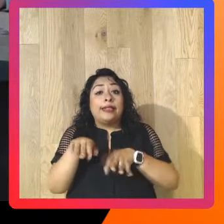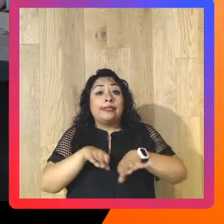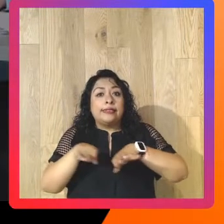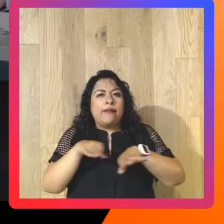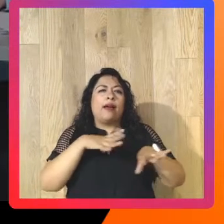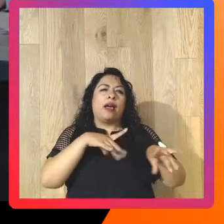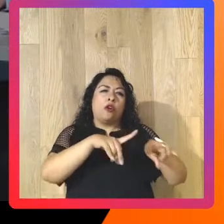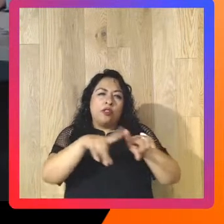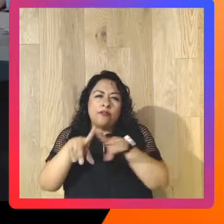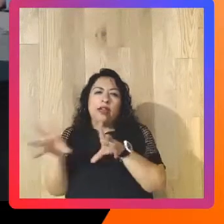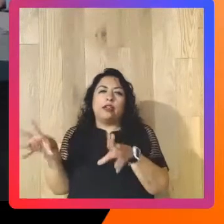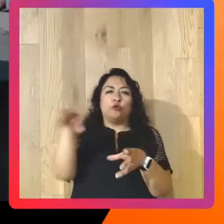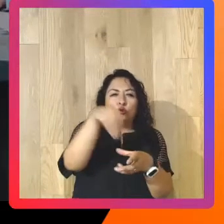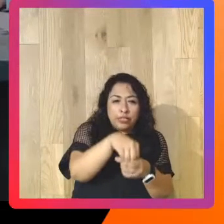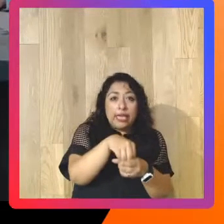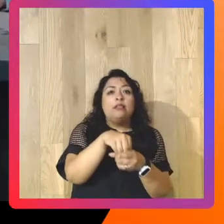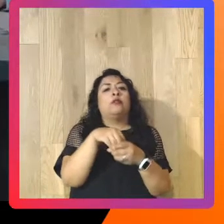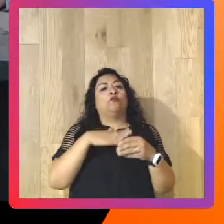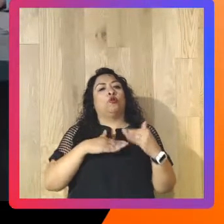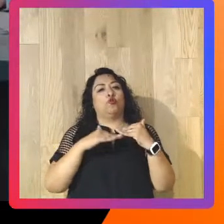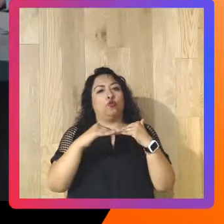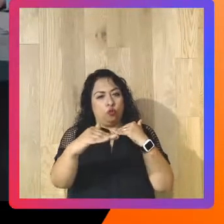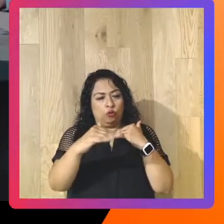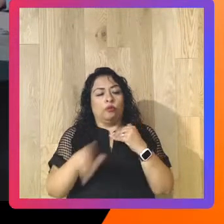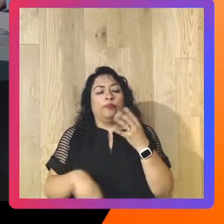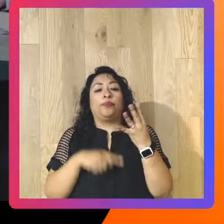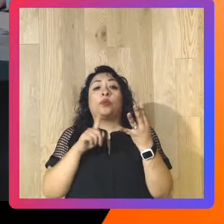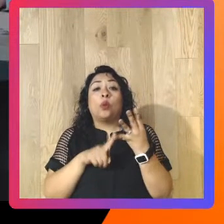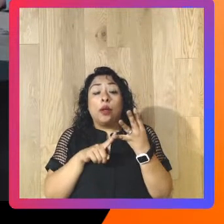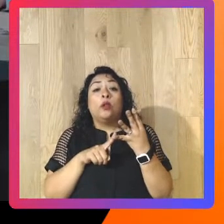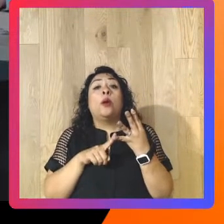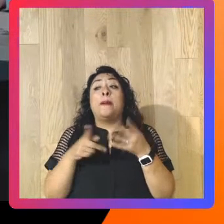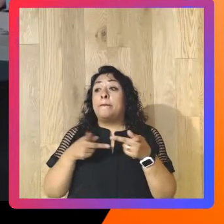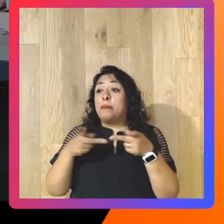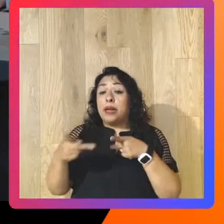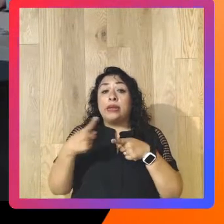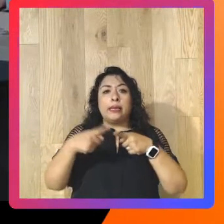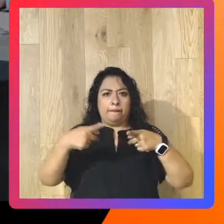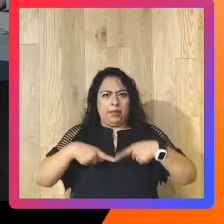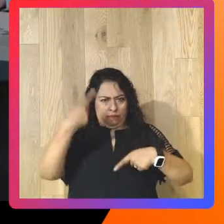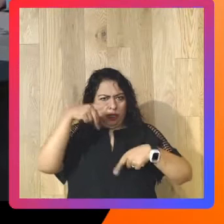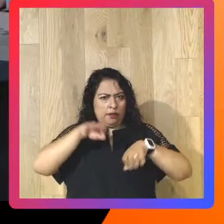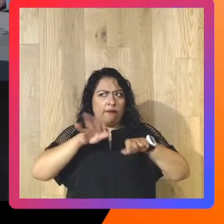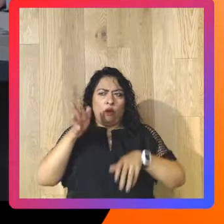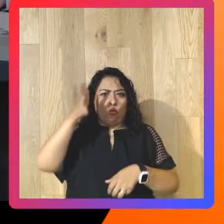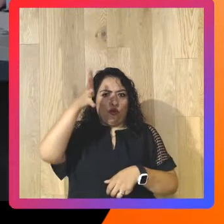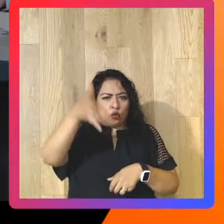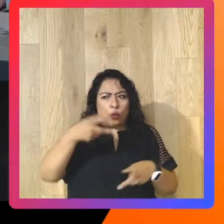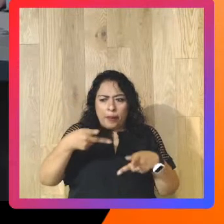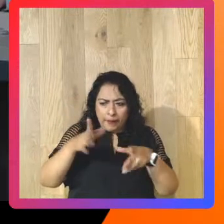trabajo diversos, incluyentes y equitativos. 4. Preparar a las personas para el trabajo del